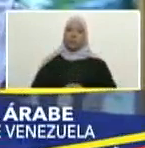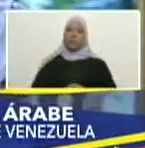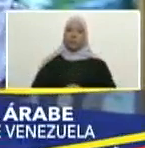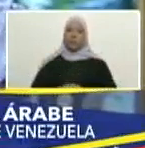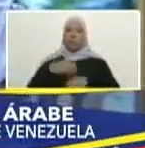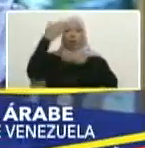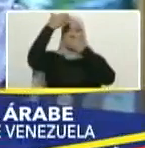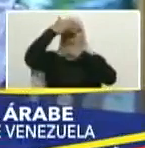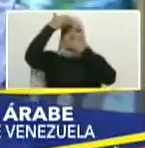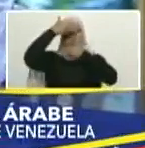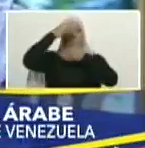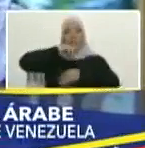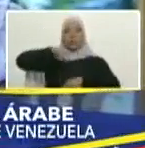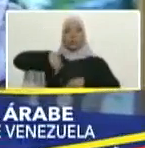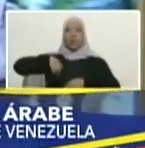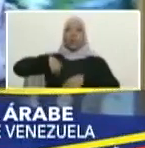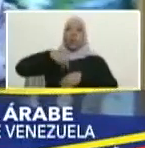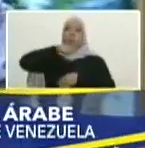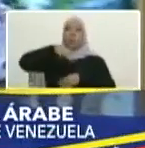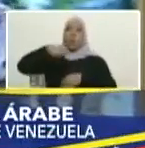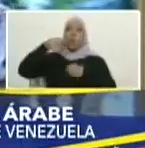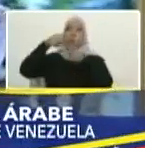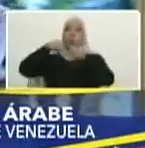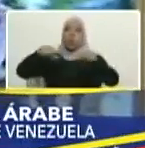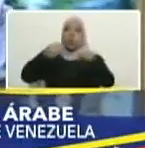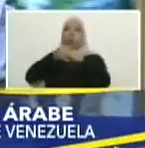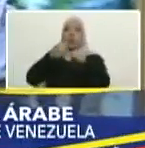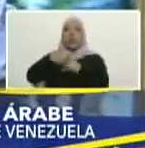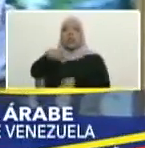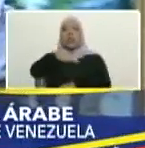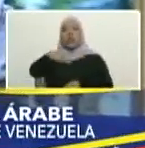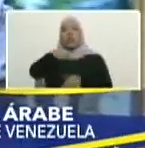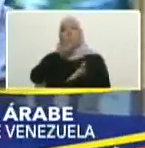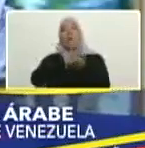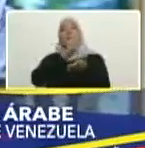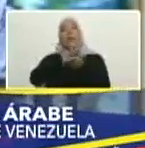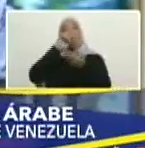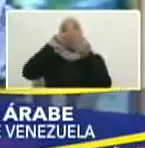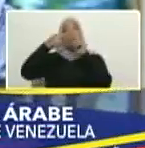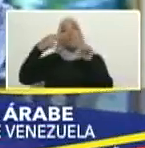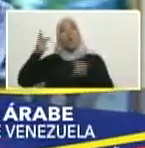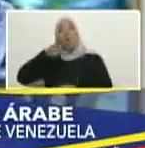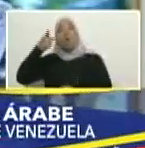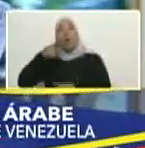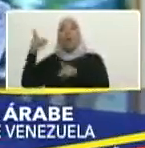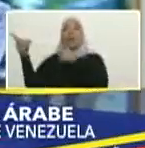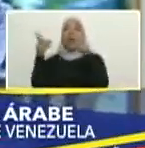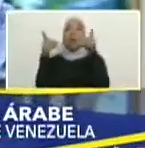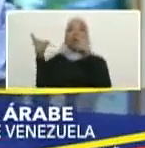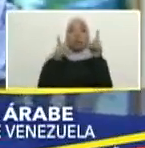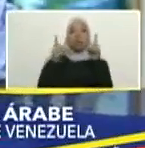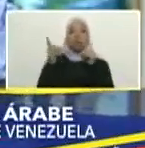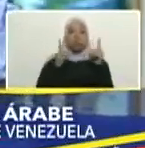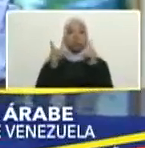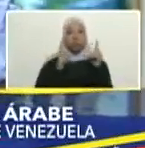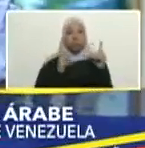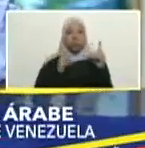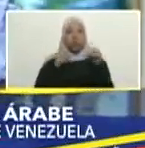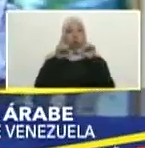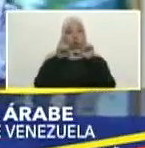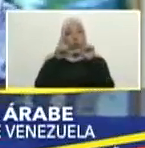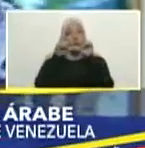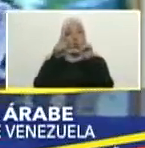Saharaui nos mantendremos abiertos a la solución pacífica, política y dialogada, pero